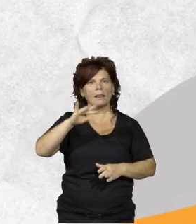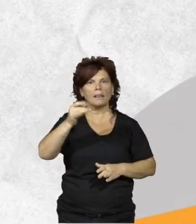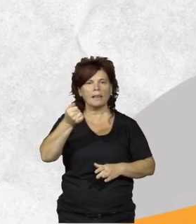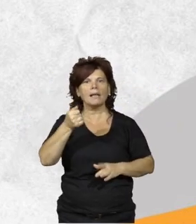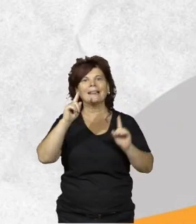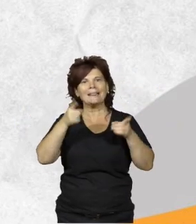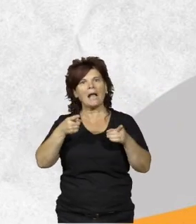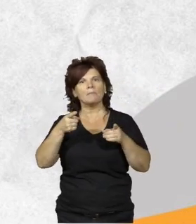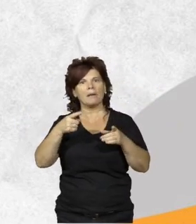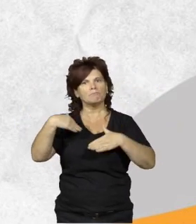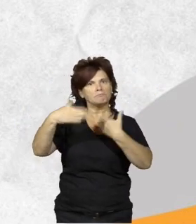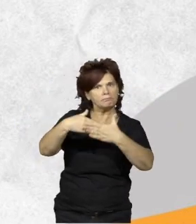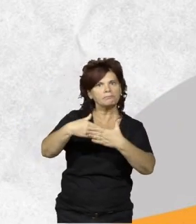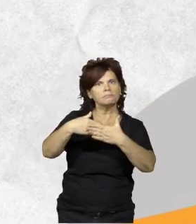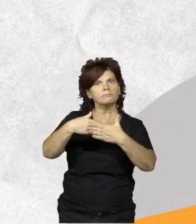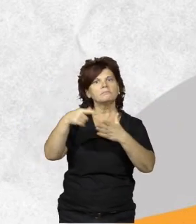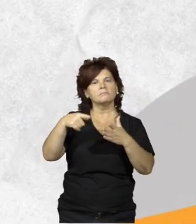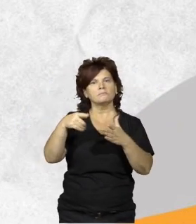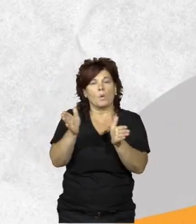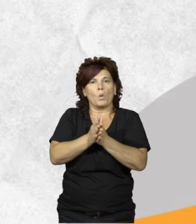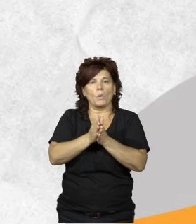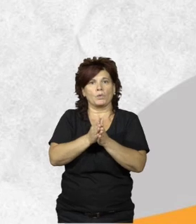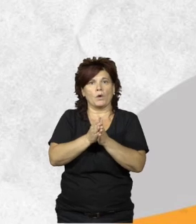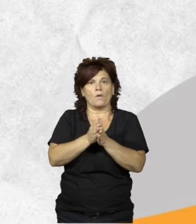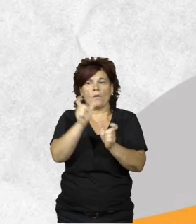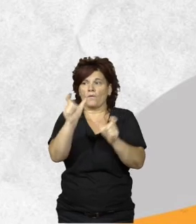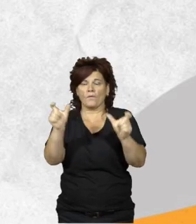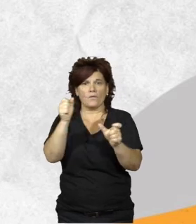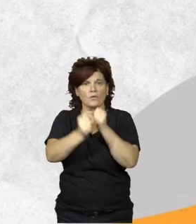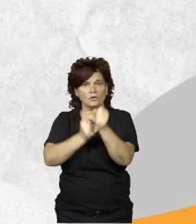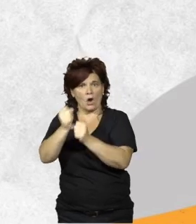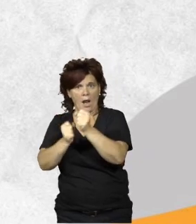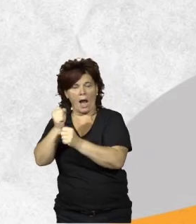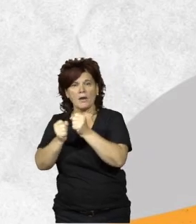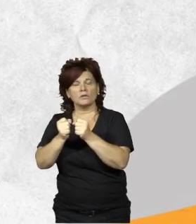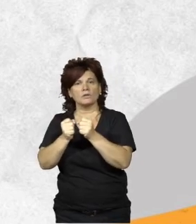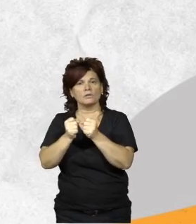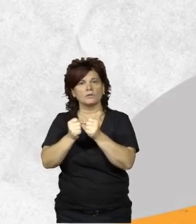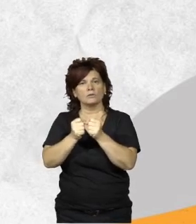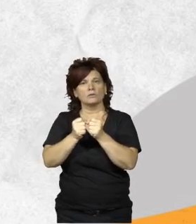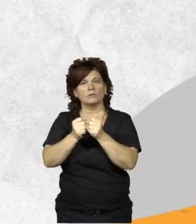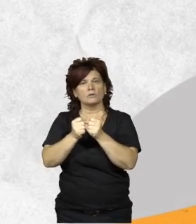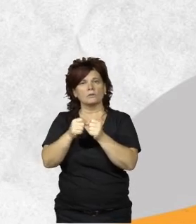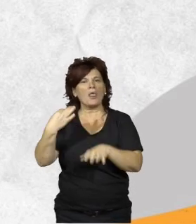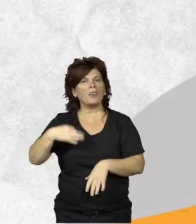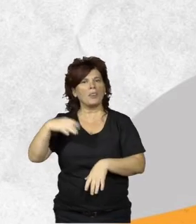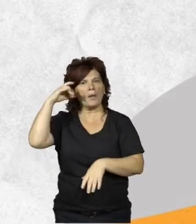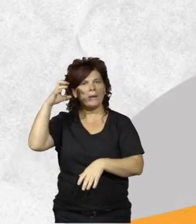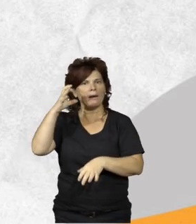San Luis, que justamente, bueno, con los funcionarios se tienen que hacer